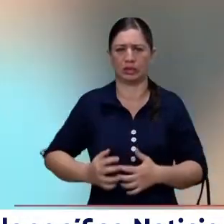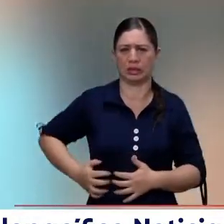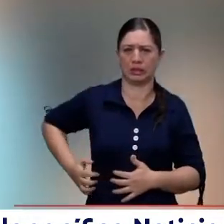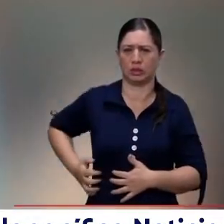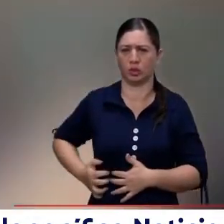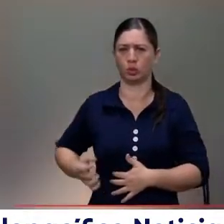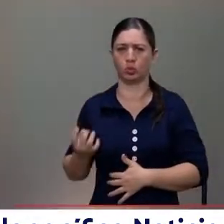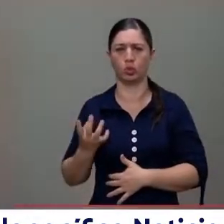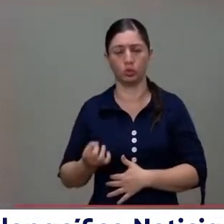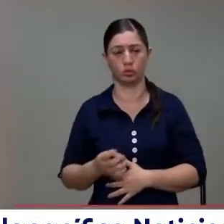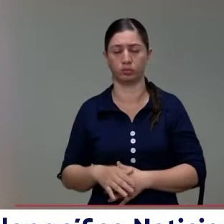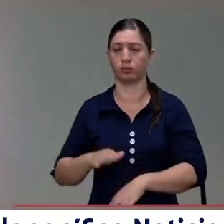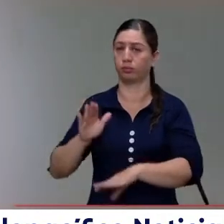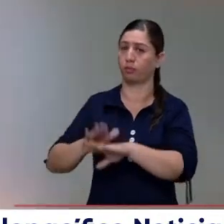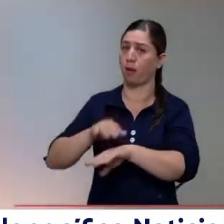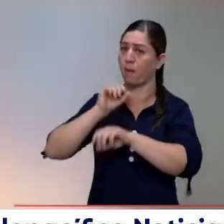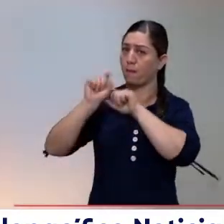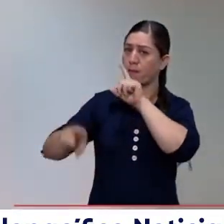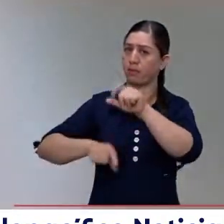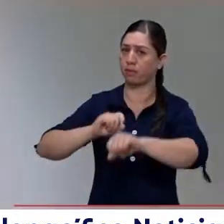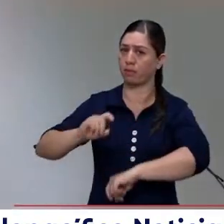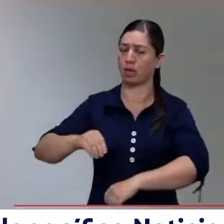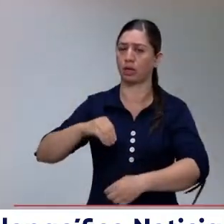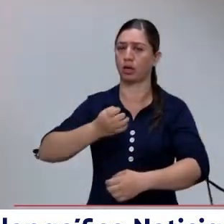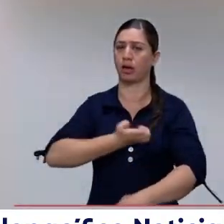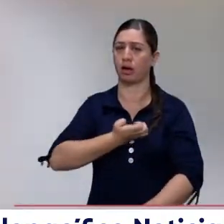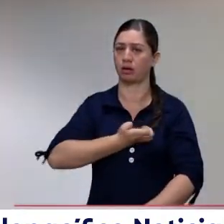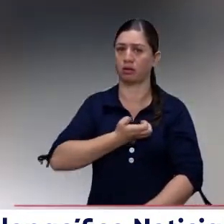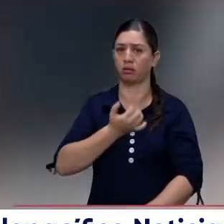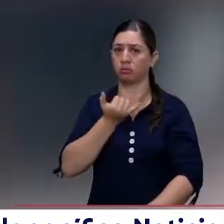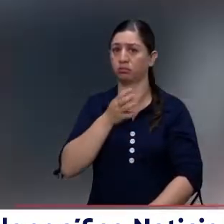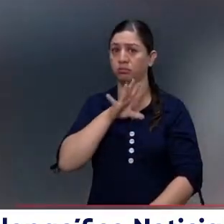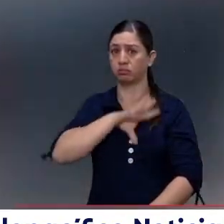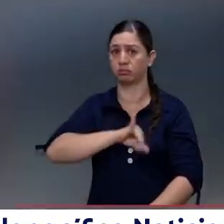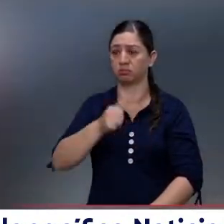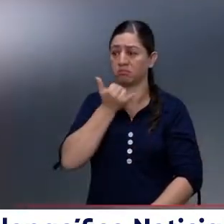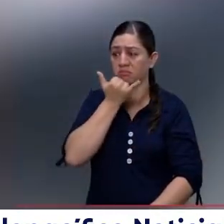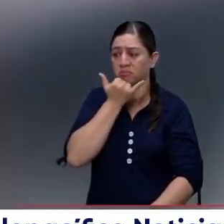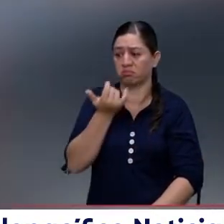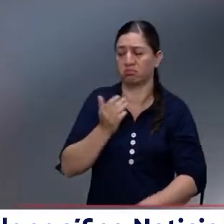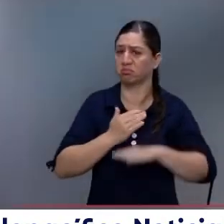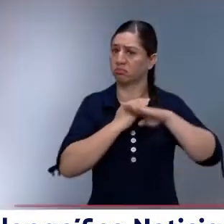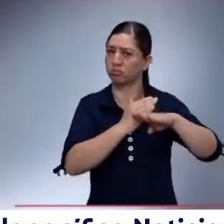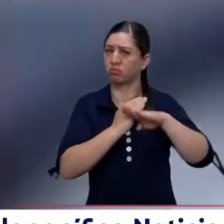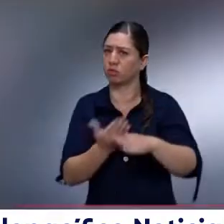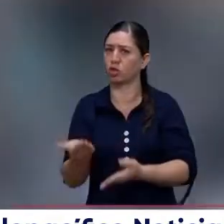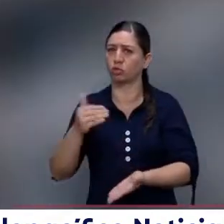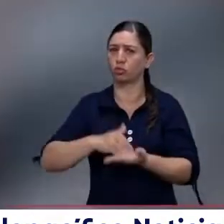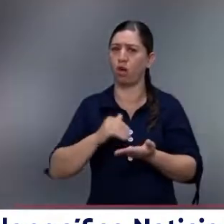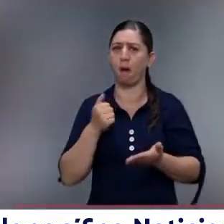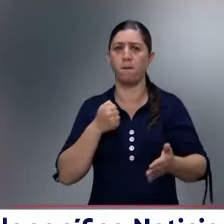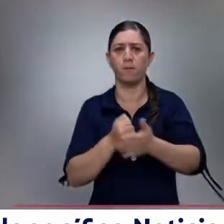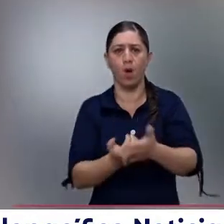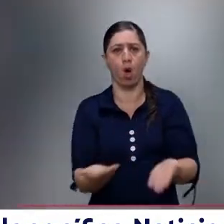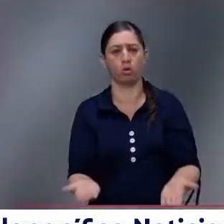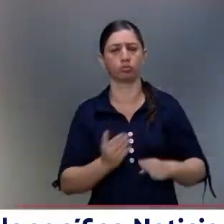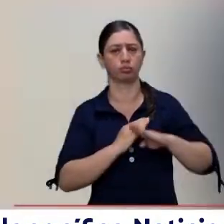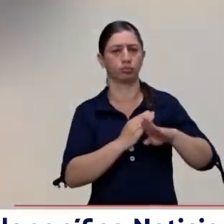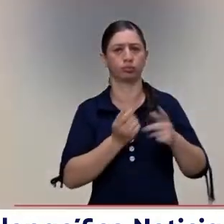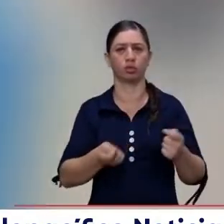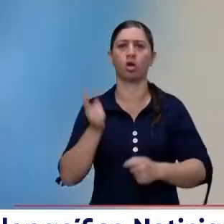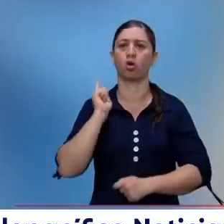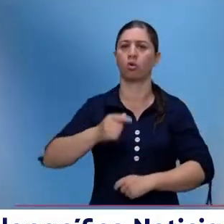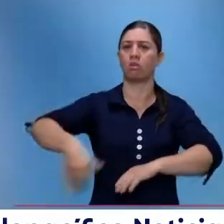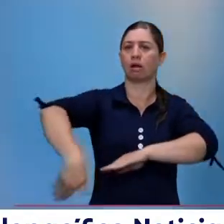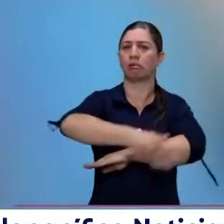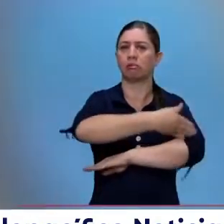costillas. Consultamos con la administración distrital para conocer qué están realizando para prevenir nuevos siniestros viales debido al mal estado